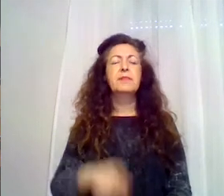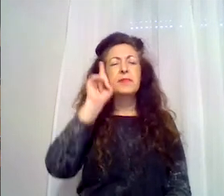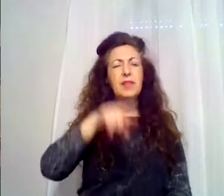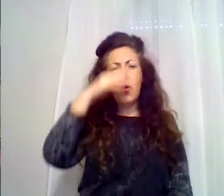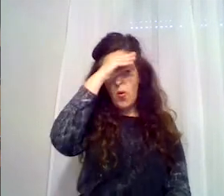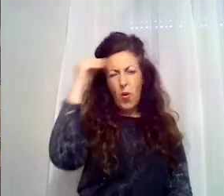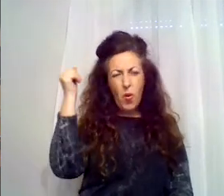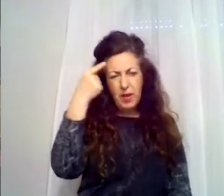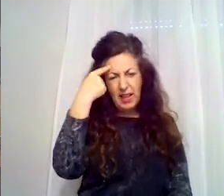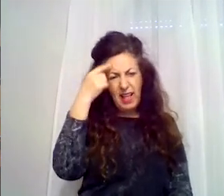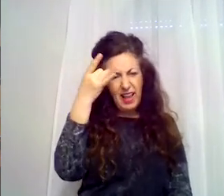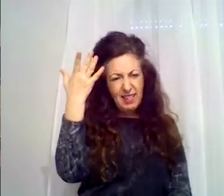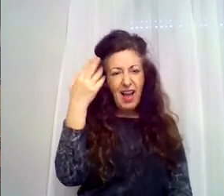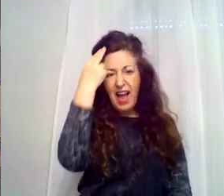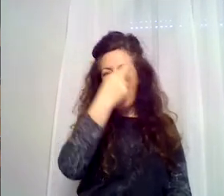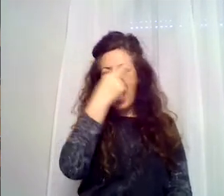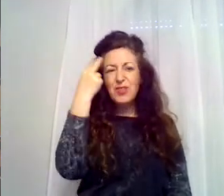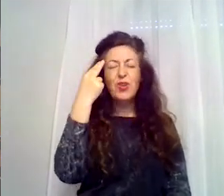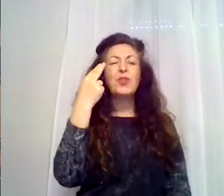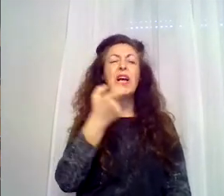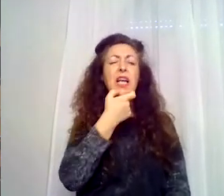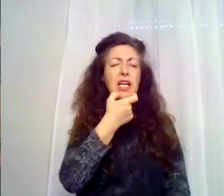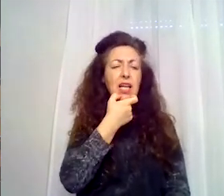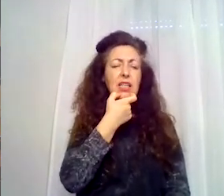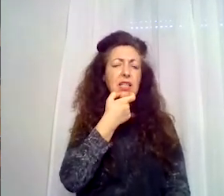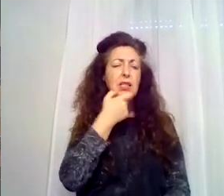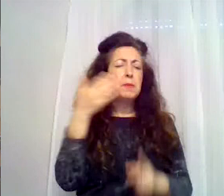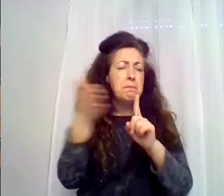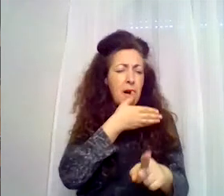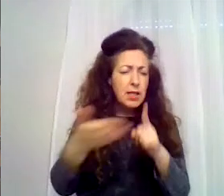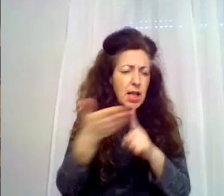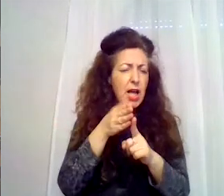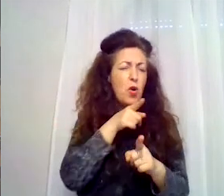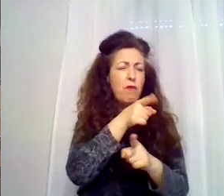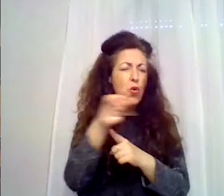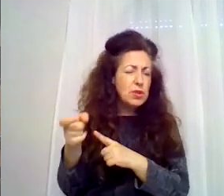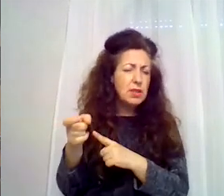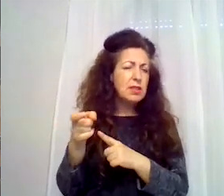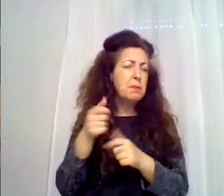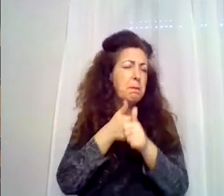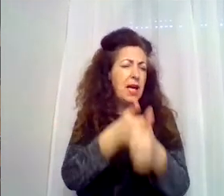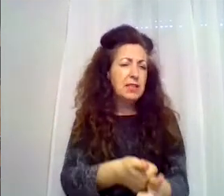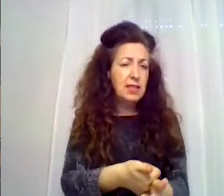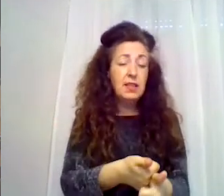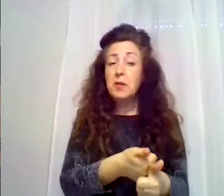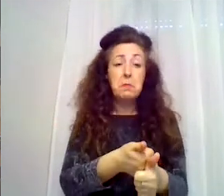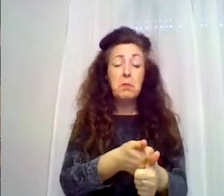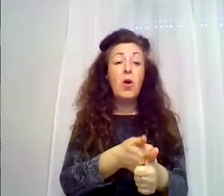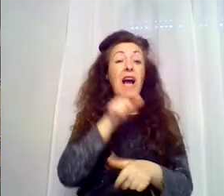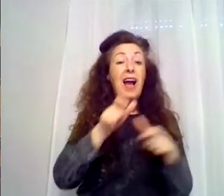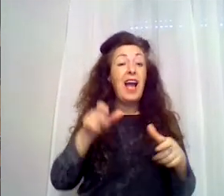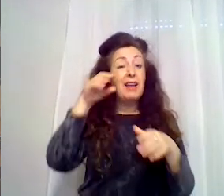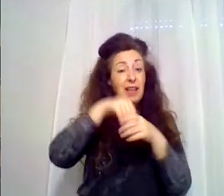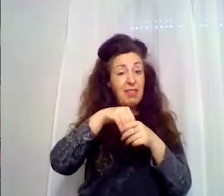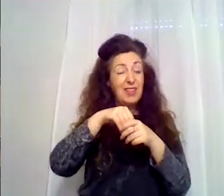reflexiones intelectuales, podríamos decirlo así, ¿no? Y algo que tenemos que presentarlo y valorarlo también